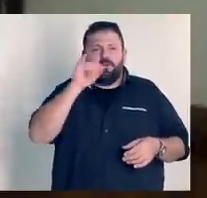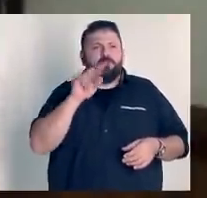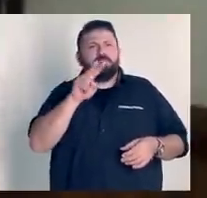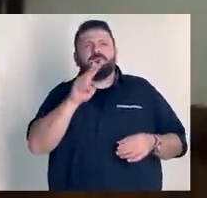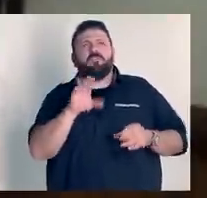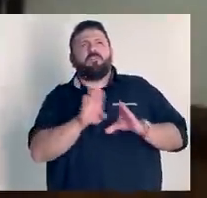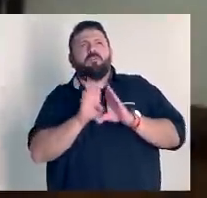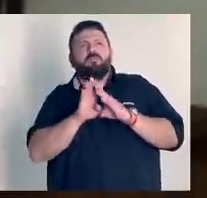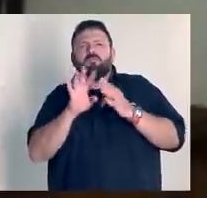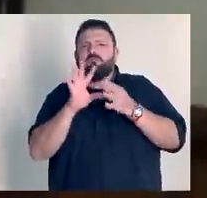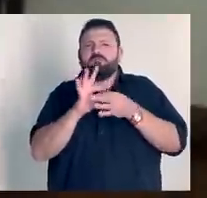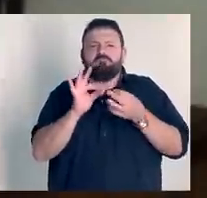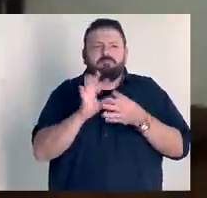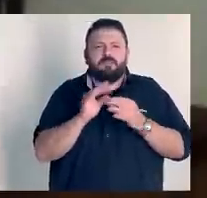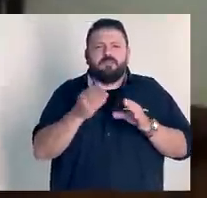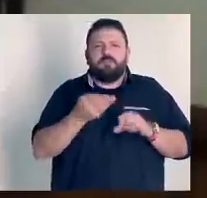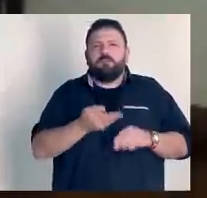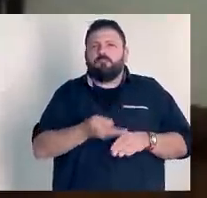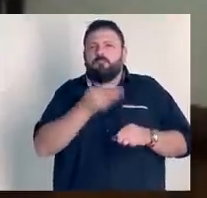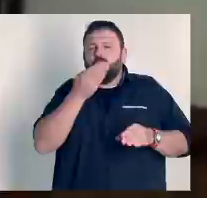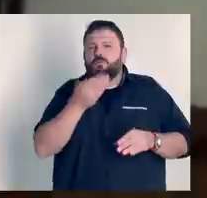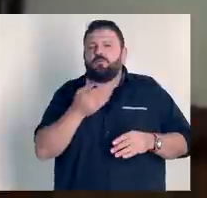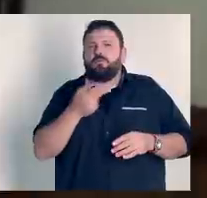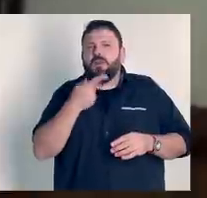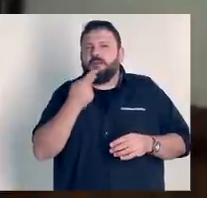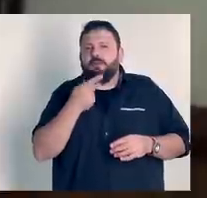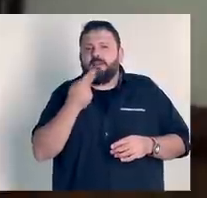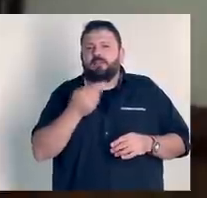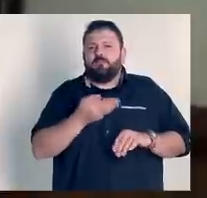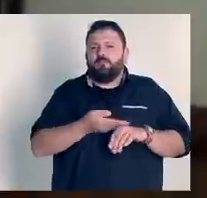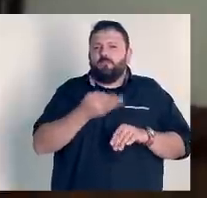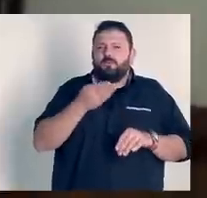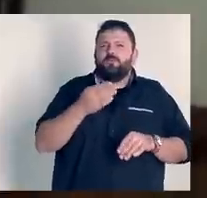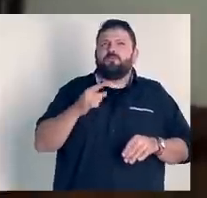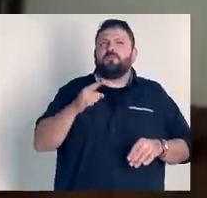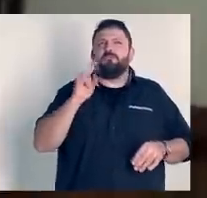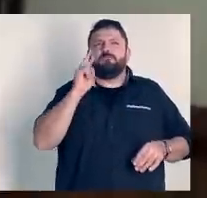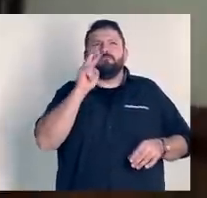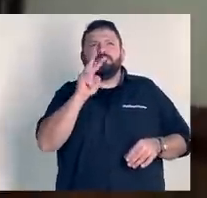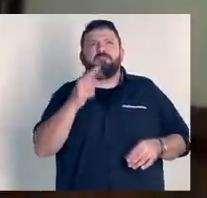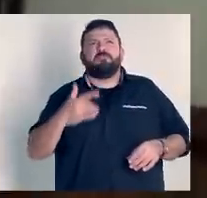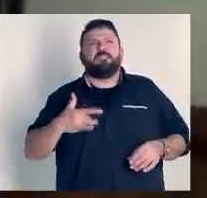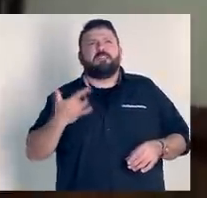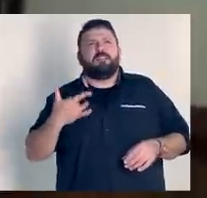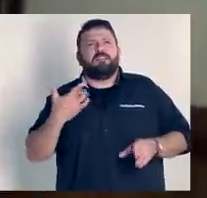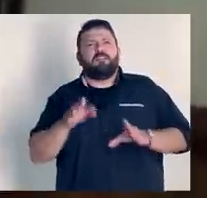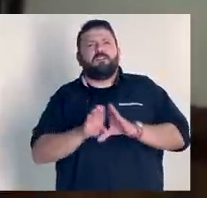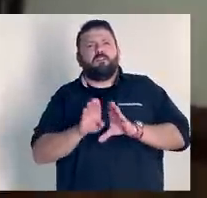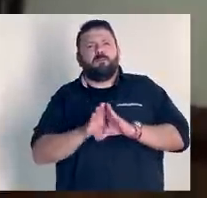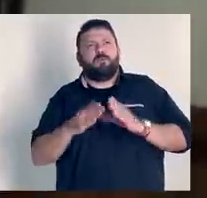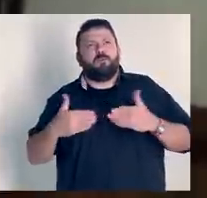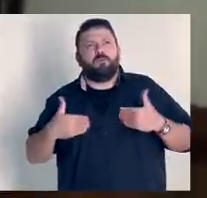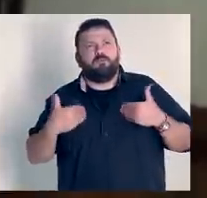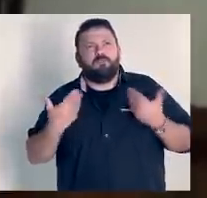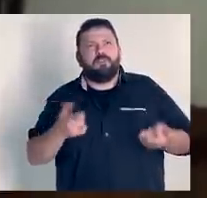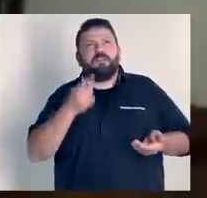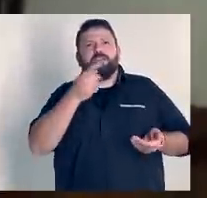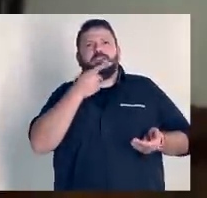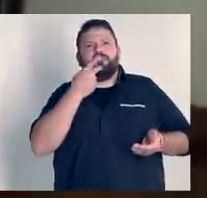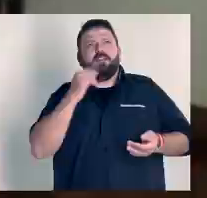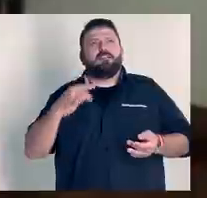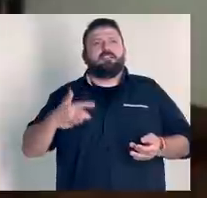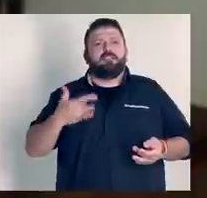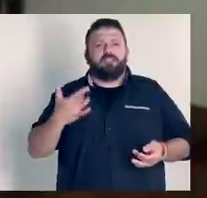lenguaje verbal, sino con un lenguaje energético donde yo sentí confianza, donde sentí que lo que él estaba diciendo